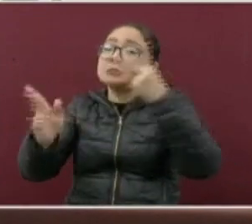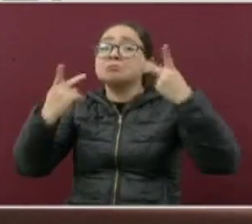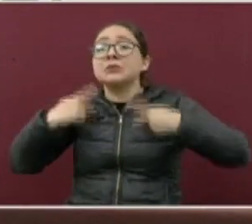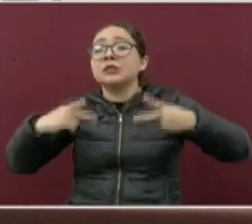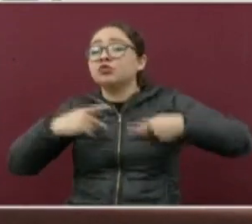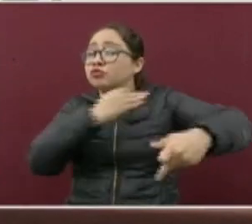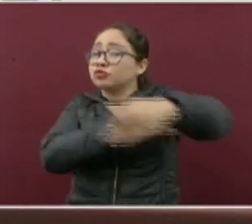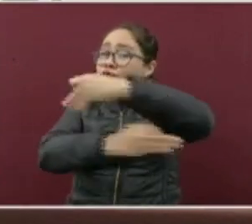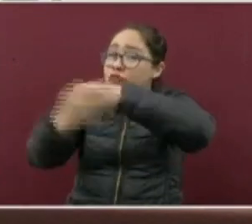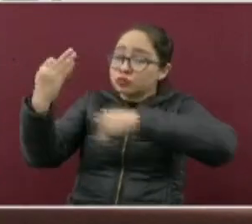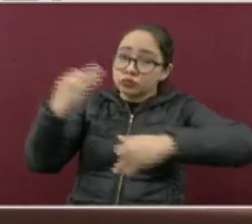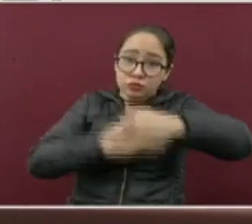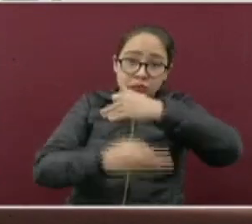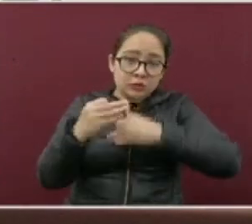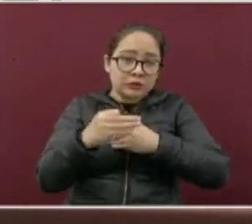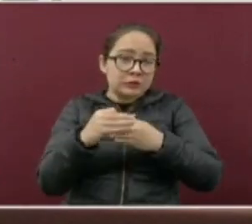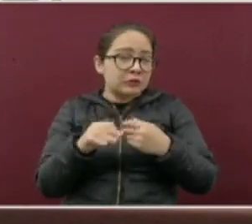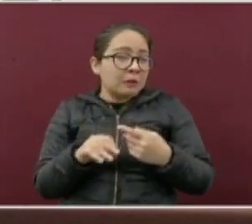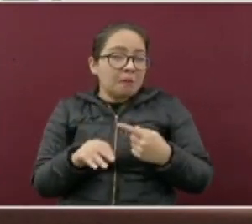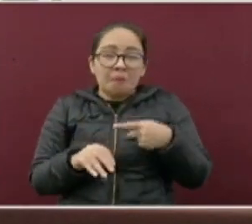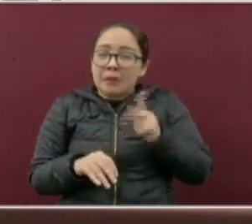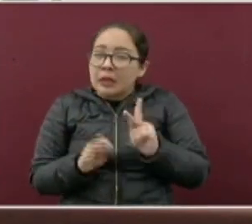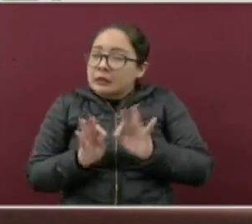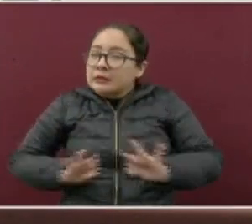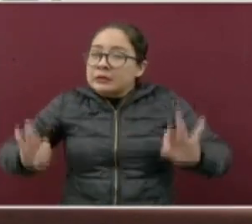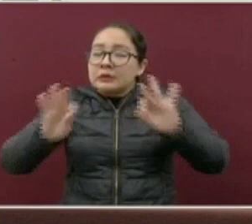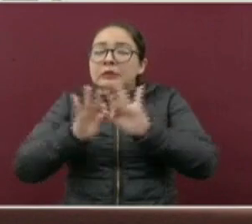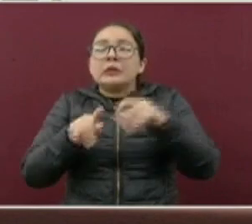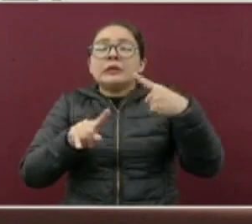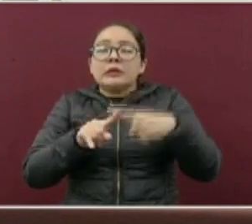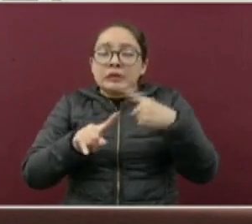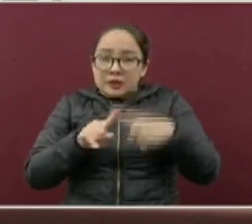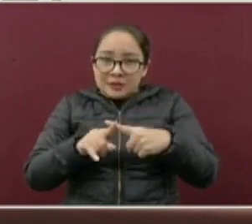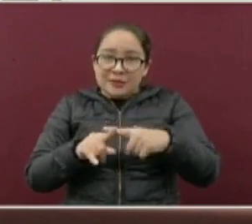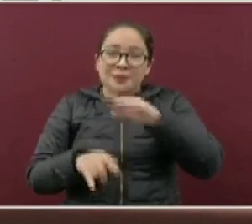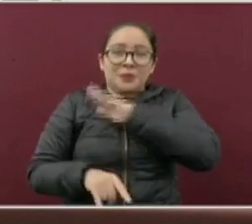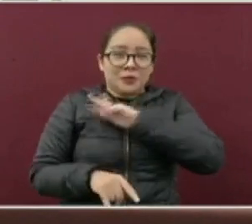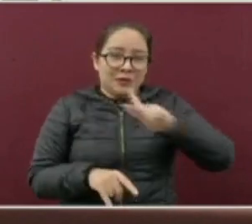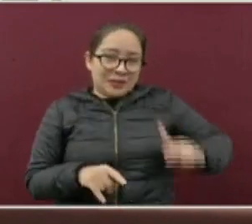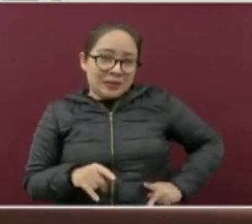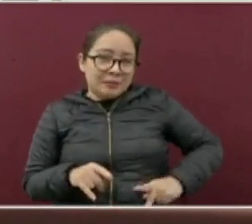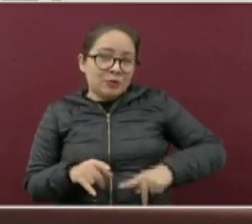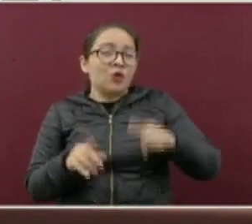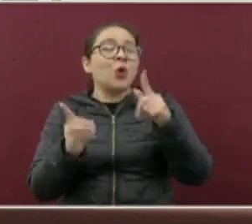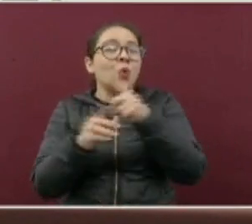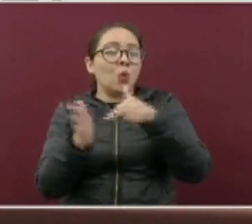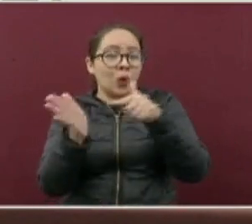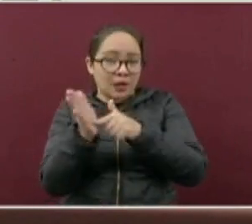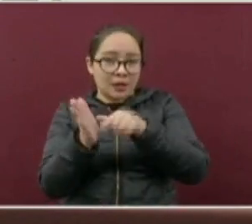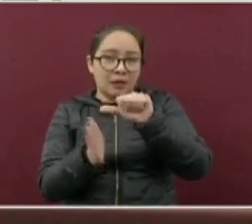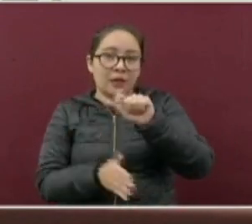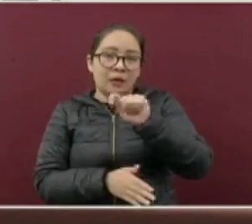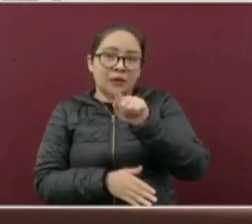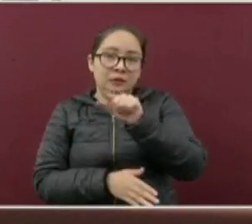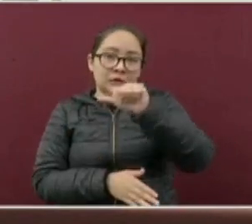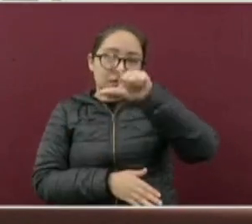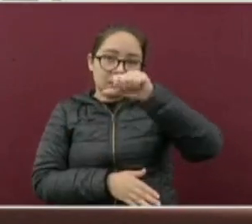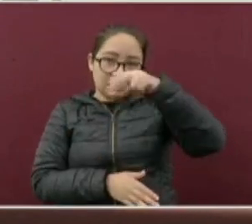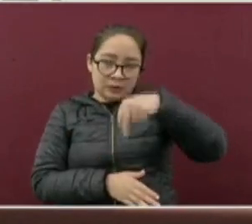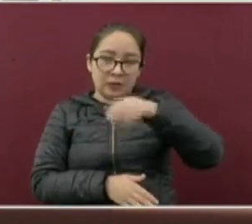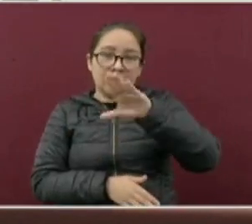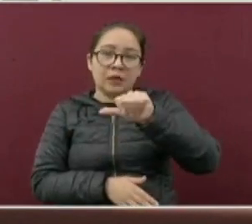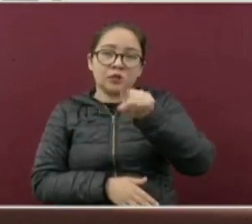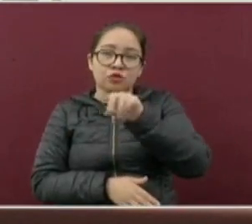general, pero principalmente a la de los municipios de Atzalán, Cazones de